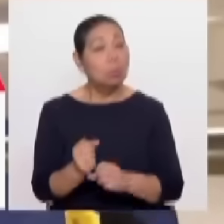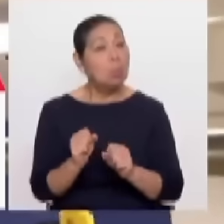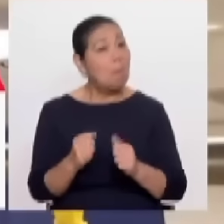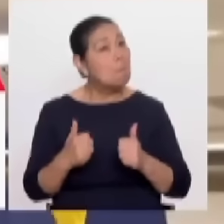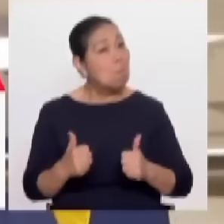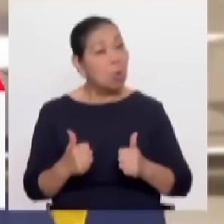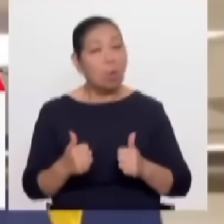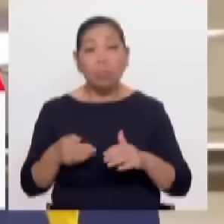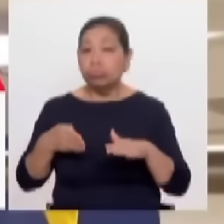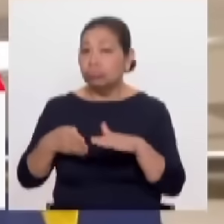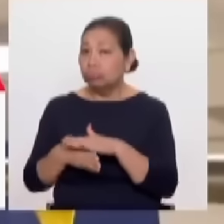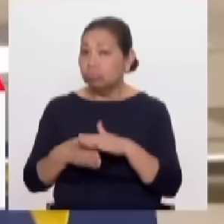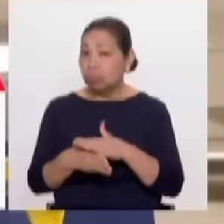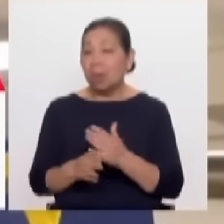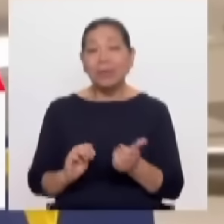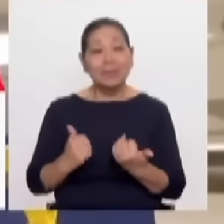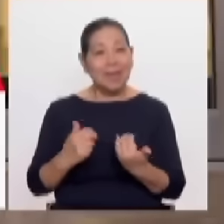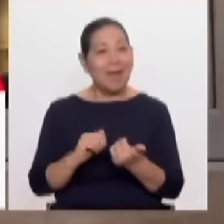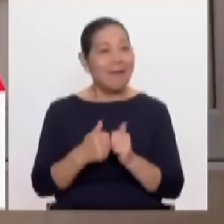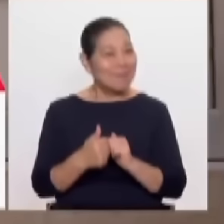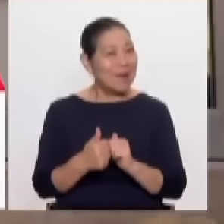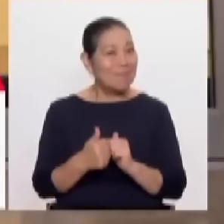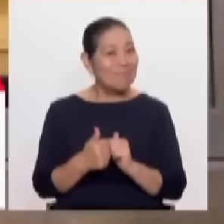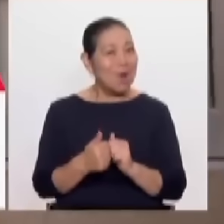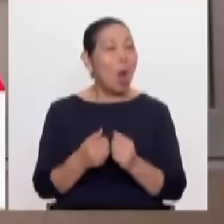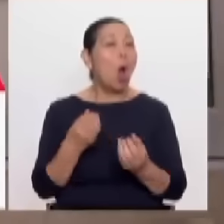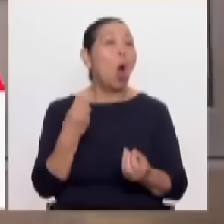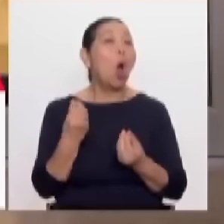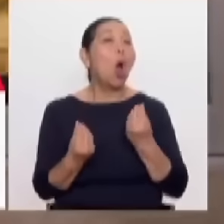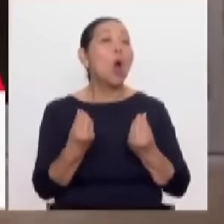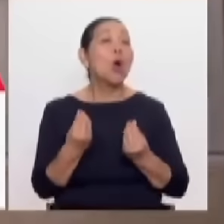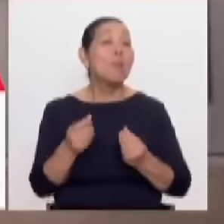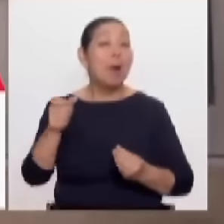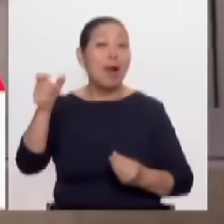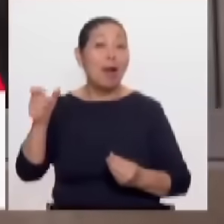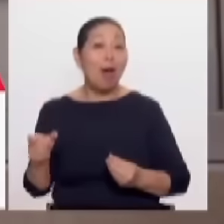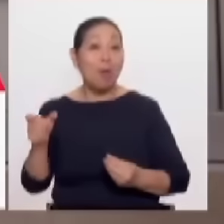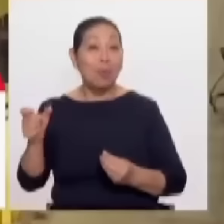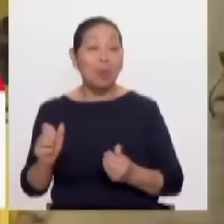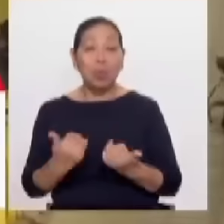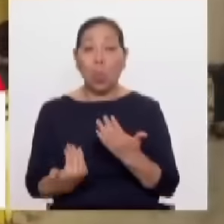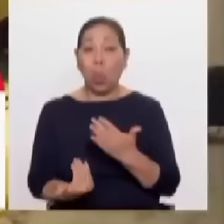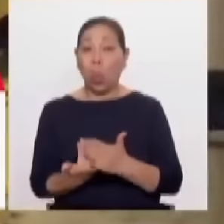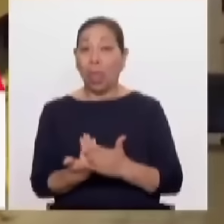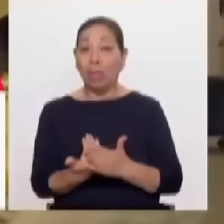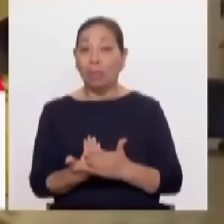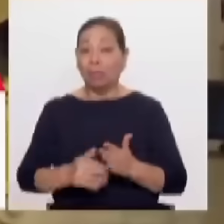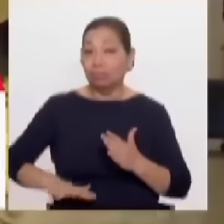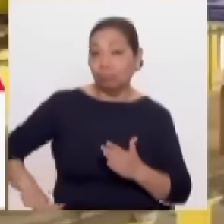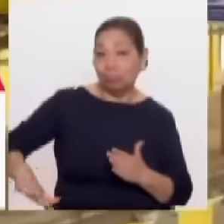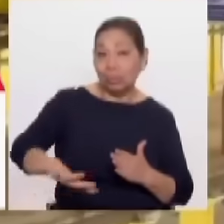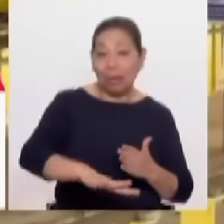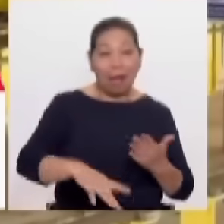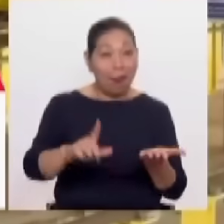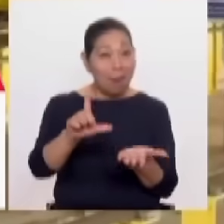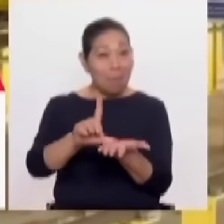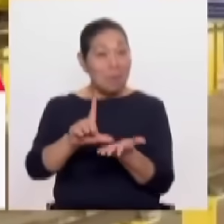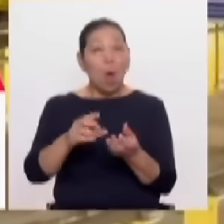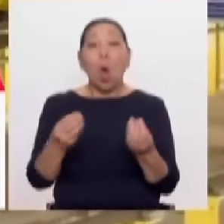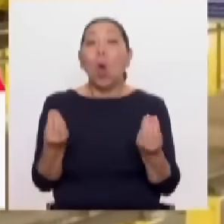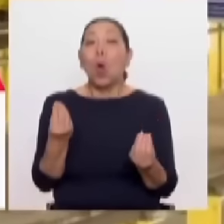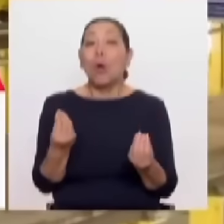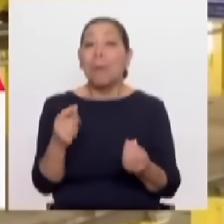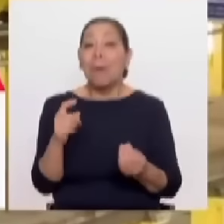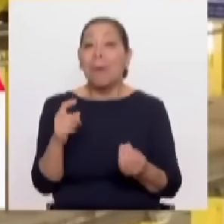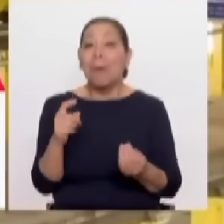sostenible, accesible, que va a cambiar la forma de transportarnos en esta ciudad y que además